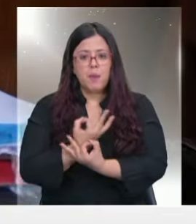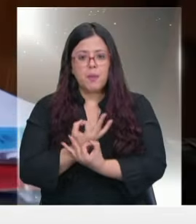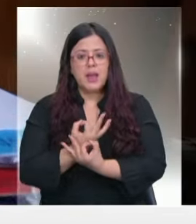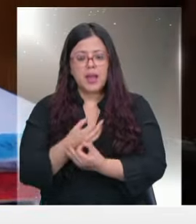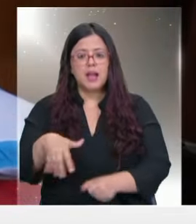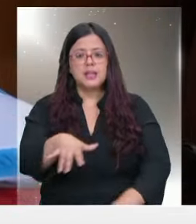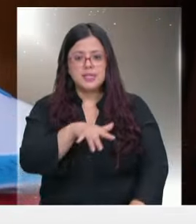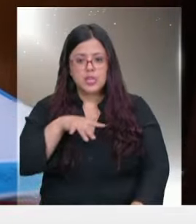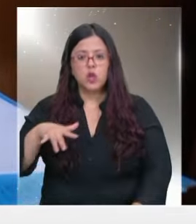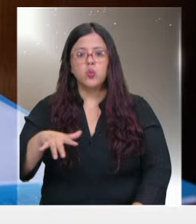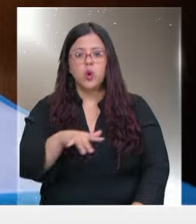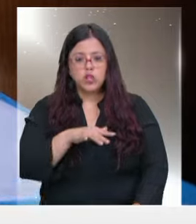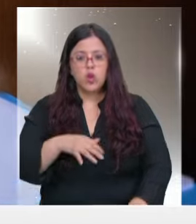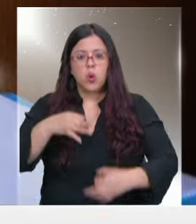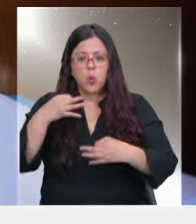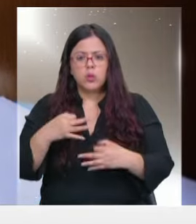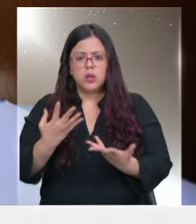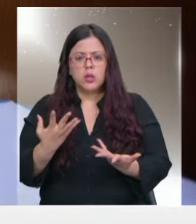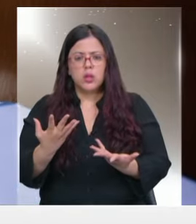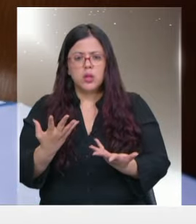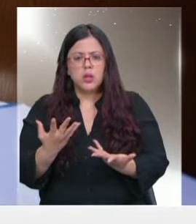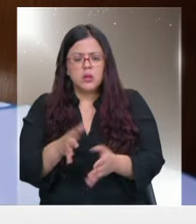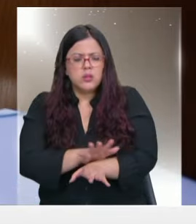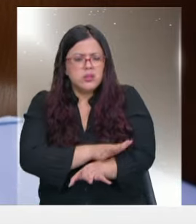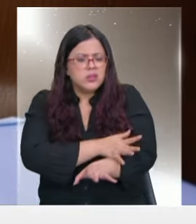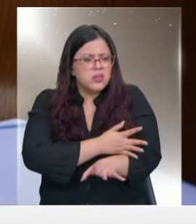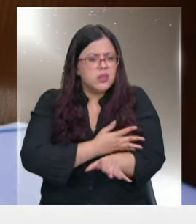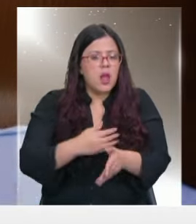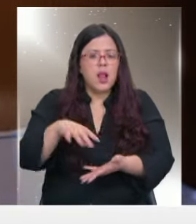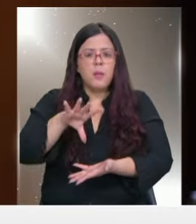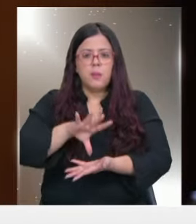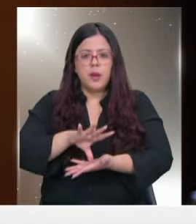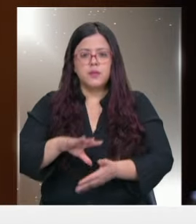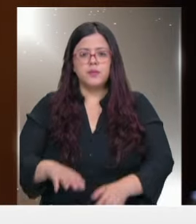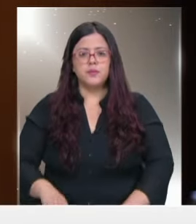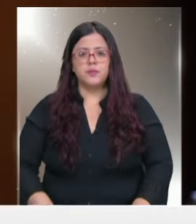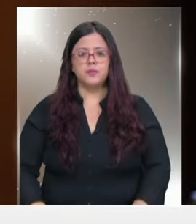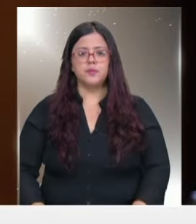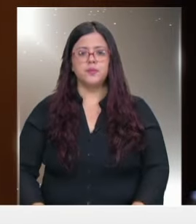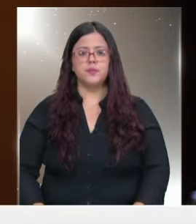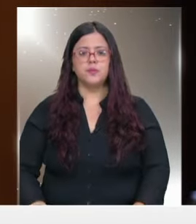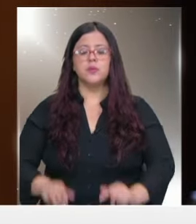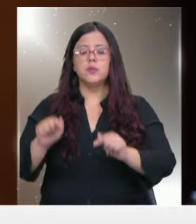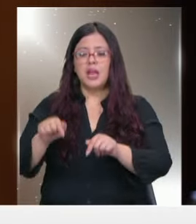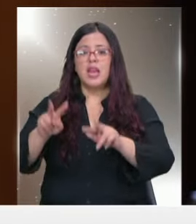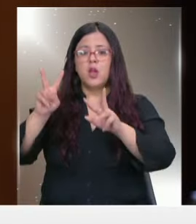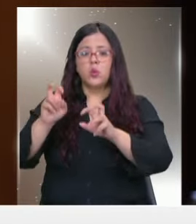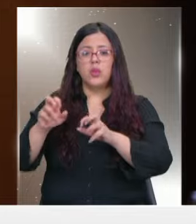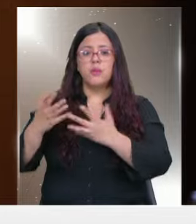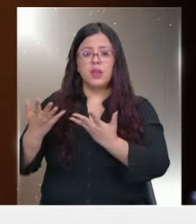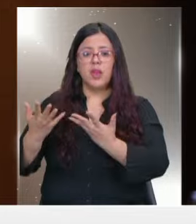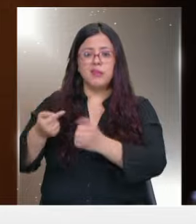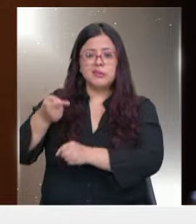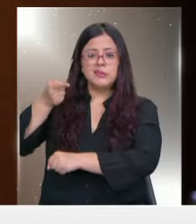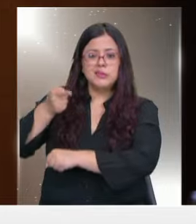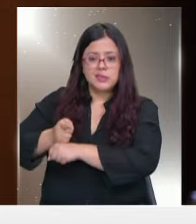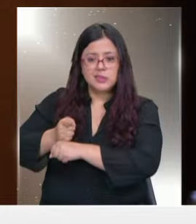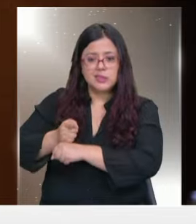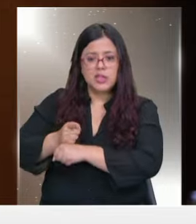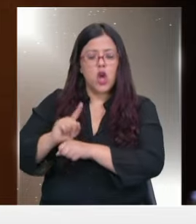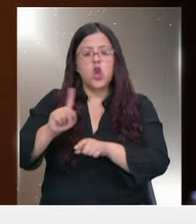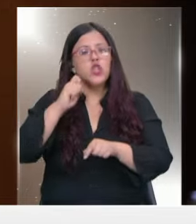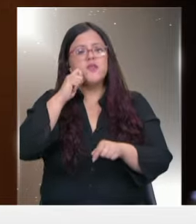los hechos que han conmocionado al país. Hay una subordinación jerárquica, no es algo que ella pudiera